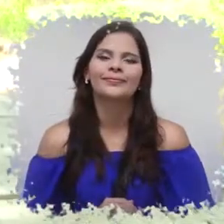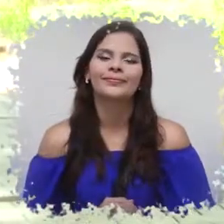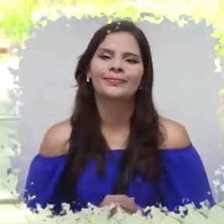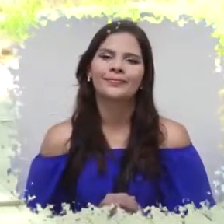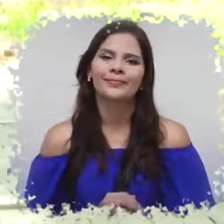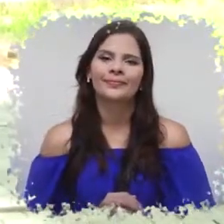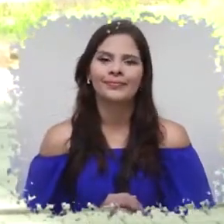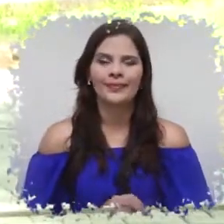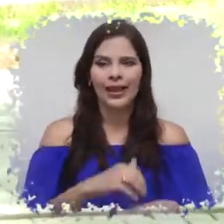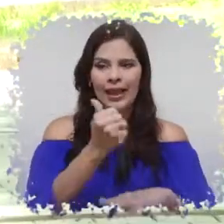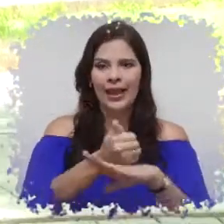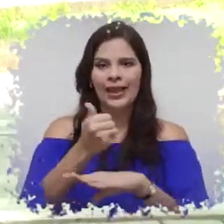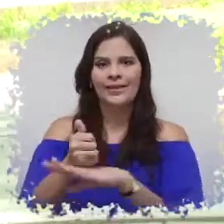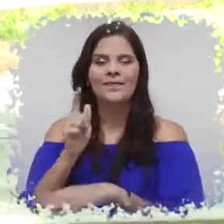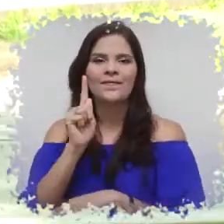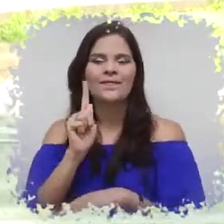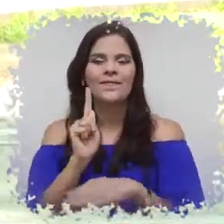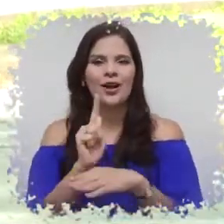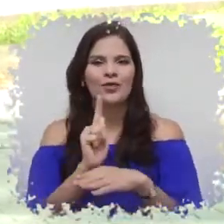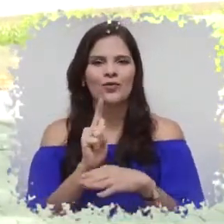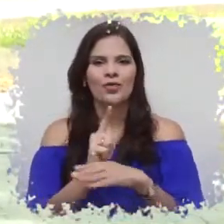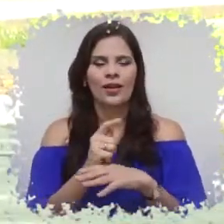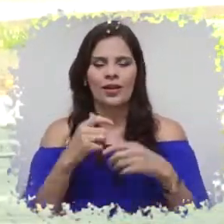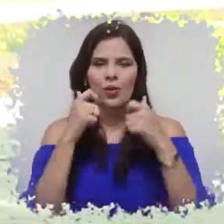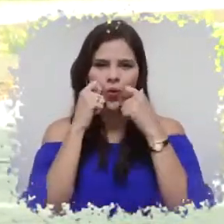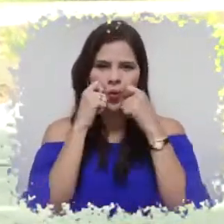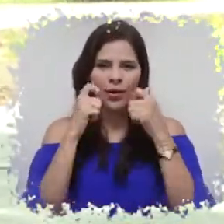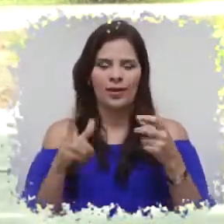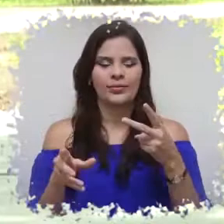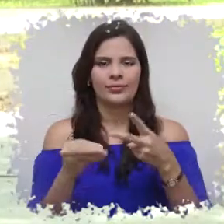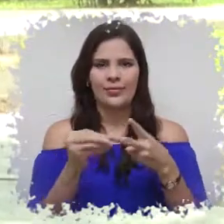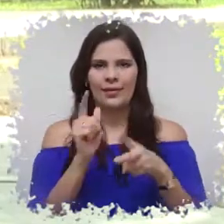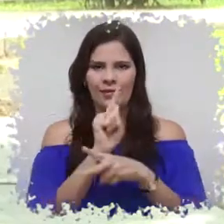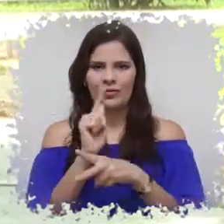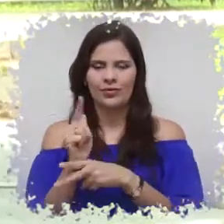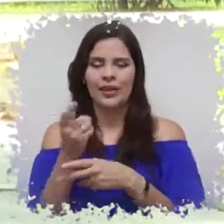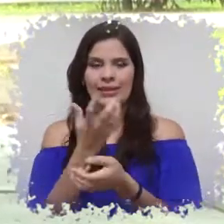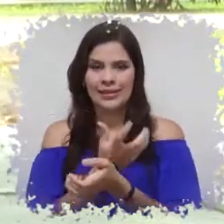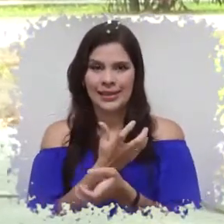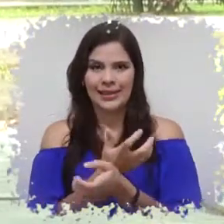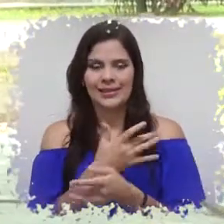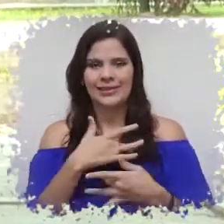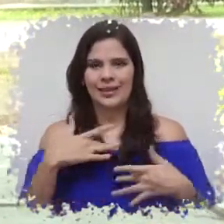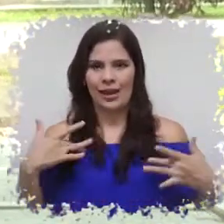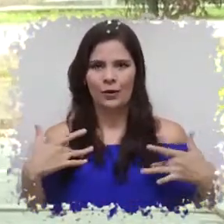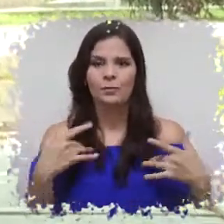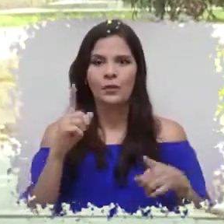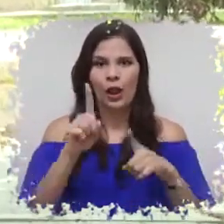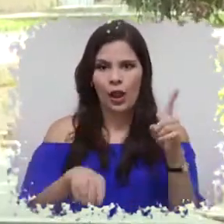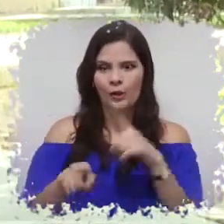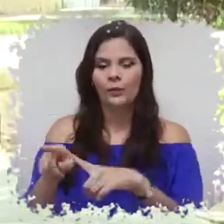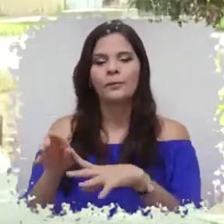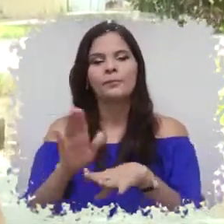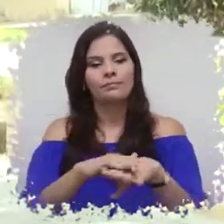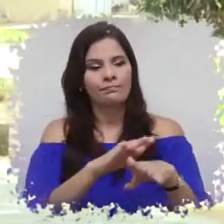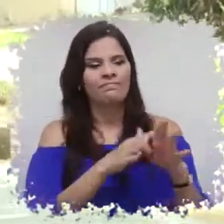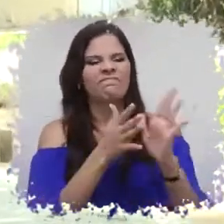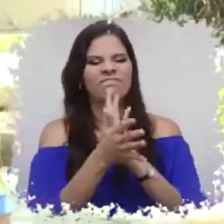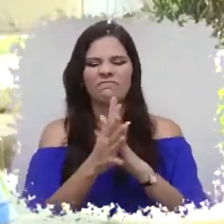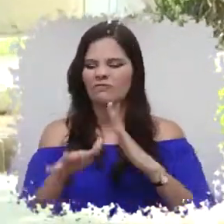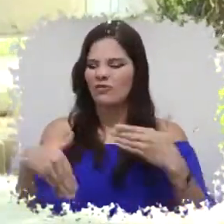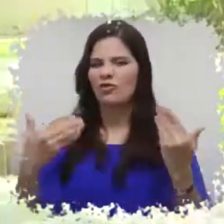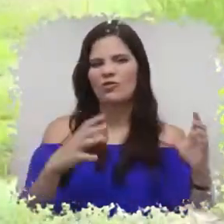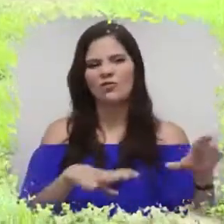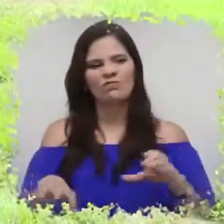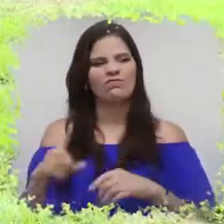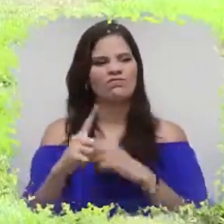Los directivos de la Facultad de Humanidades y la de Ciencias de la Salud ofrecieron a sus estudiantes, docentes y egresados la rendición pública de